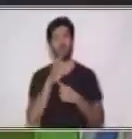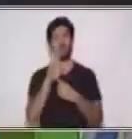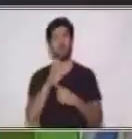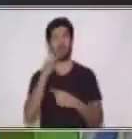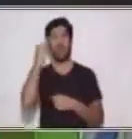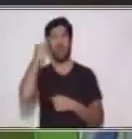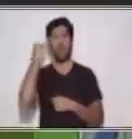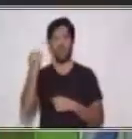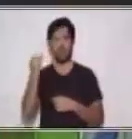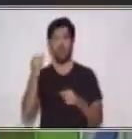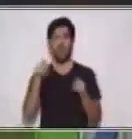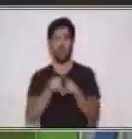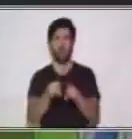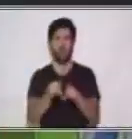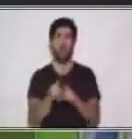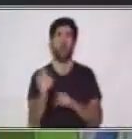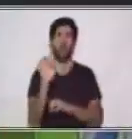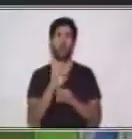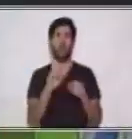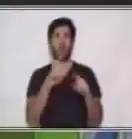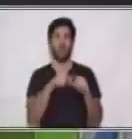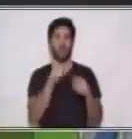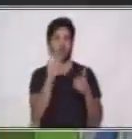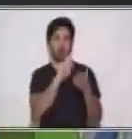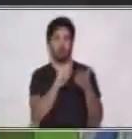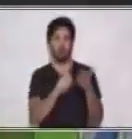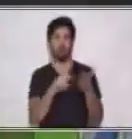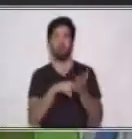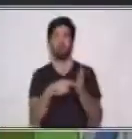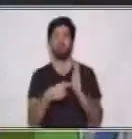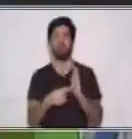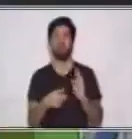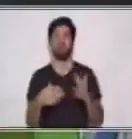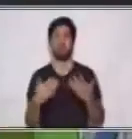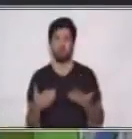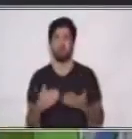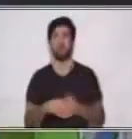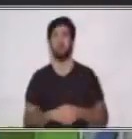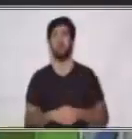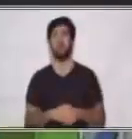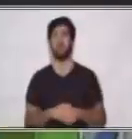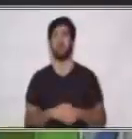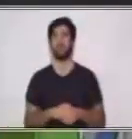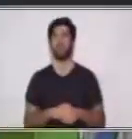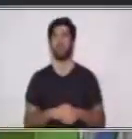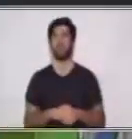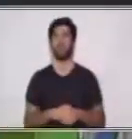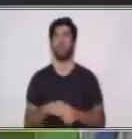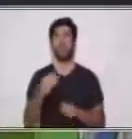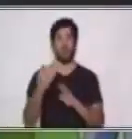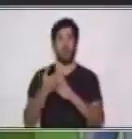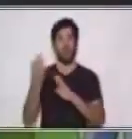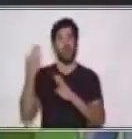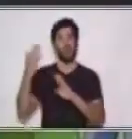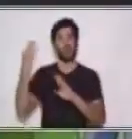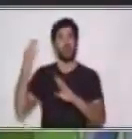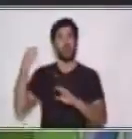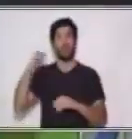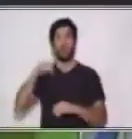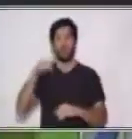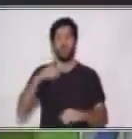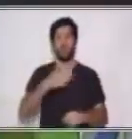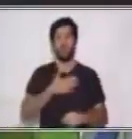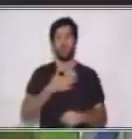también representaban o describían acciones. En este punto, la parte de los ideogramas era una forma